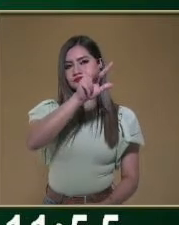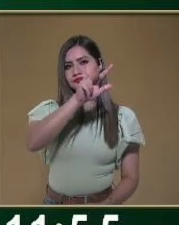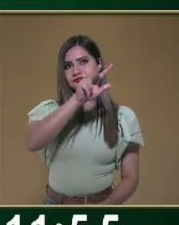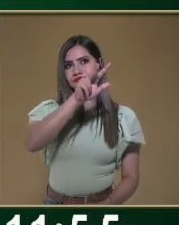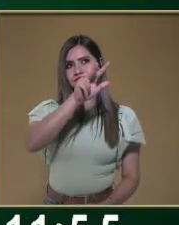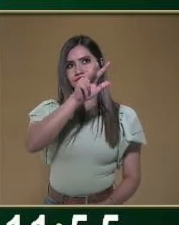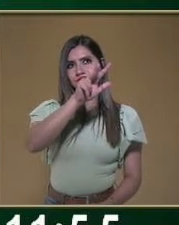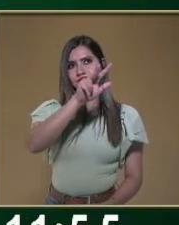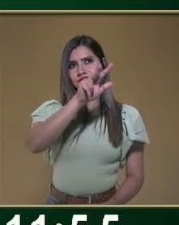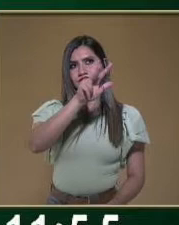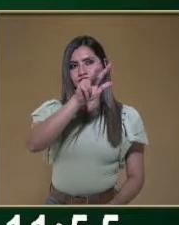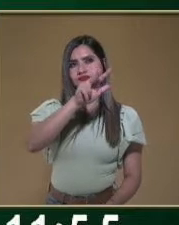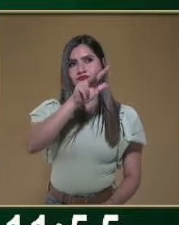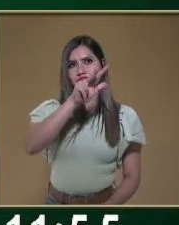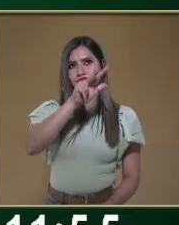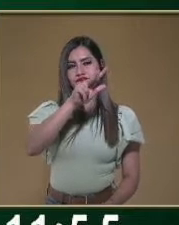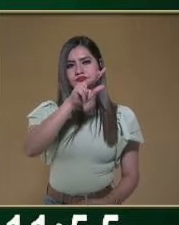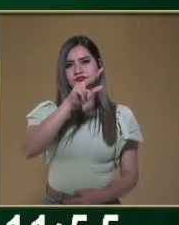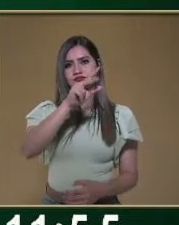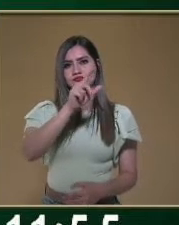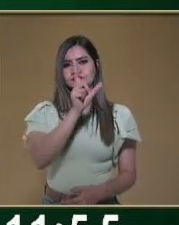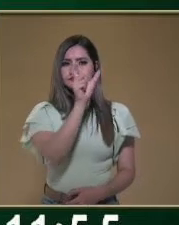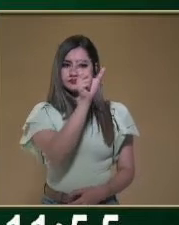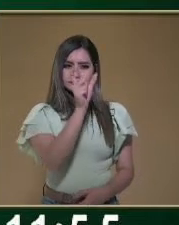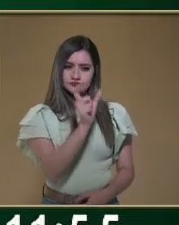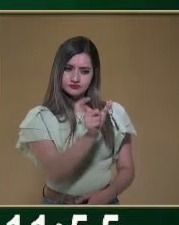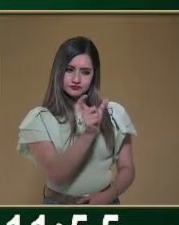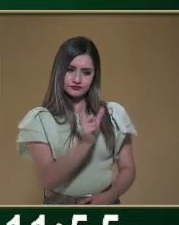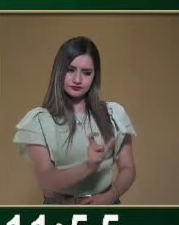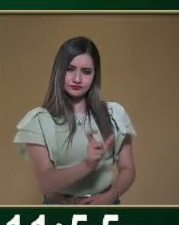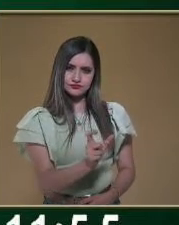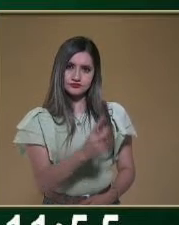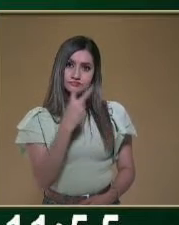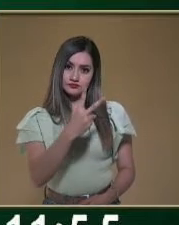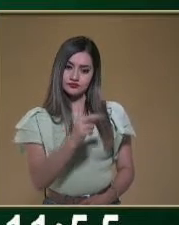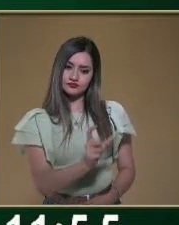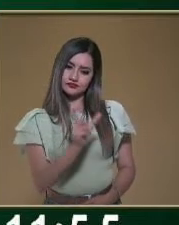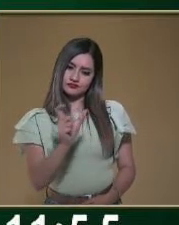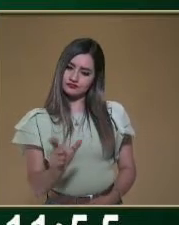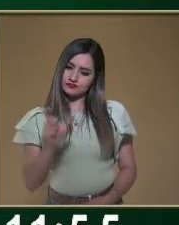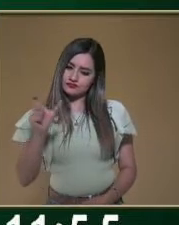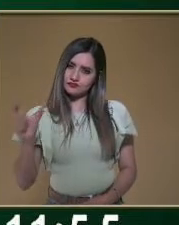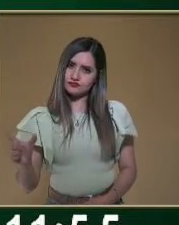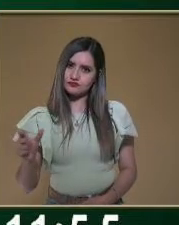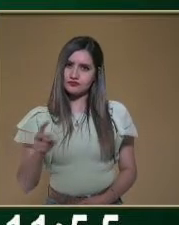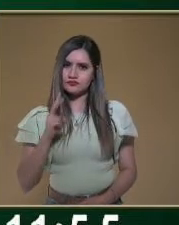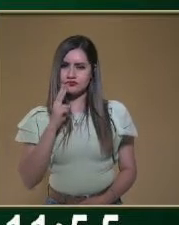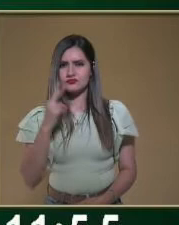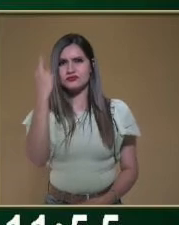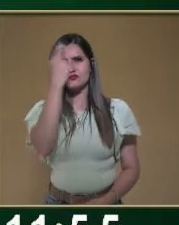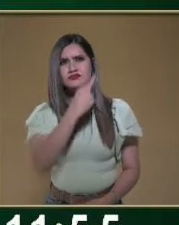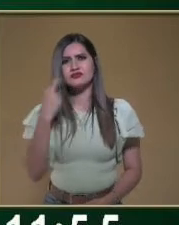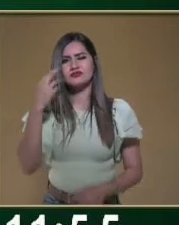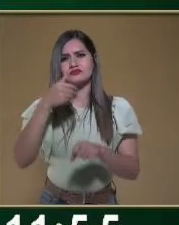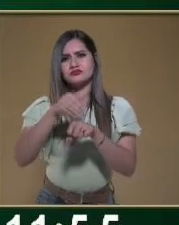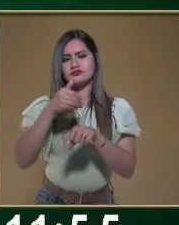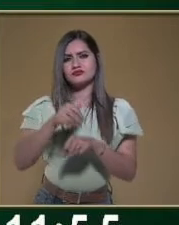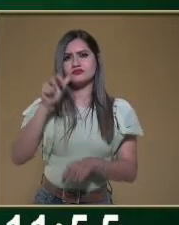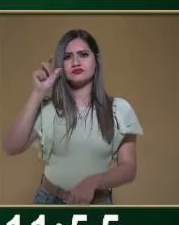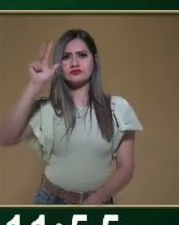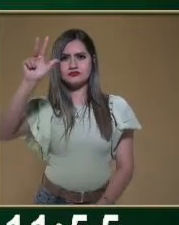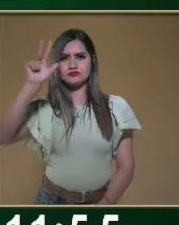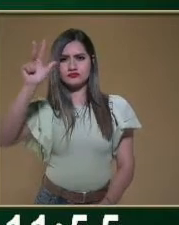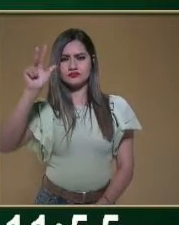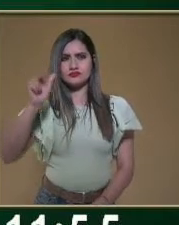2 casillas hacia abajo y 2 a la derecha. Ok, vamos a localizarnos en el 18.